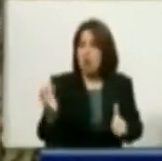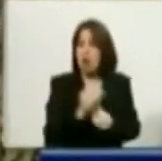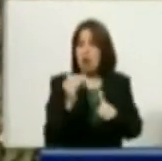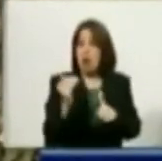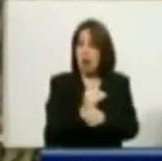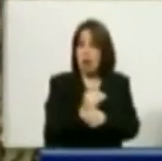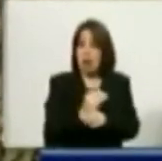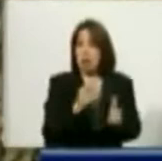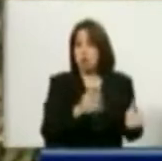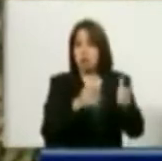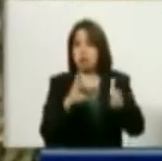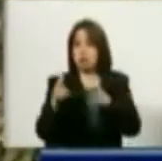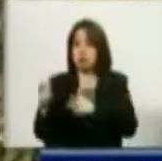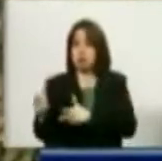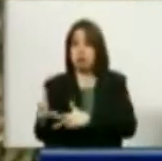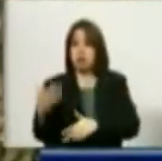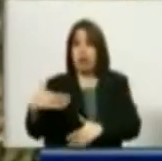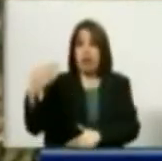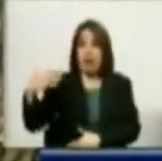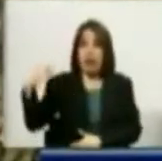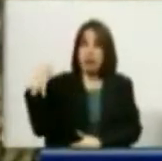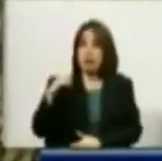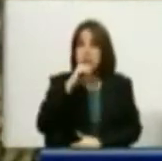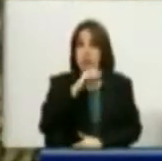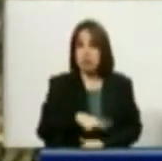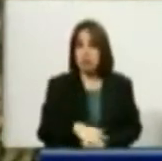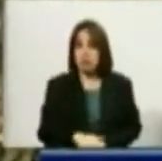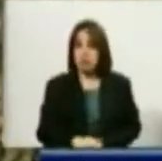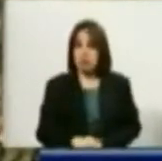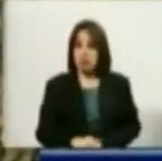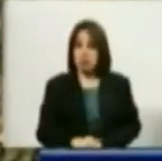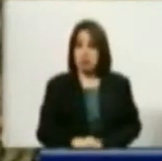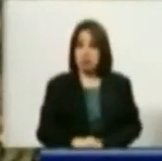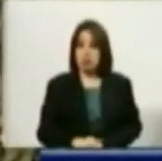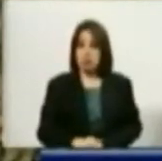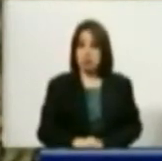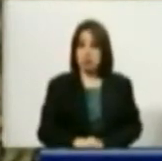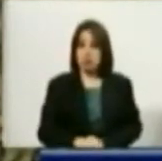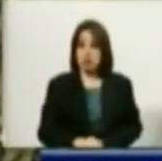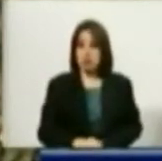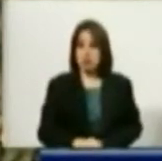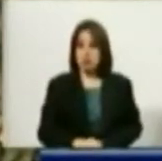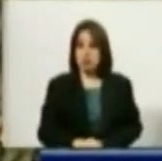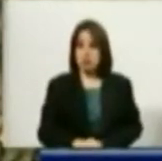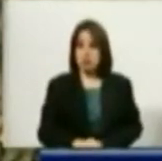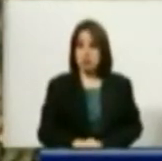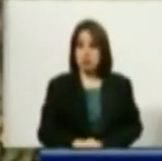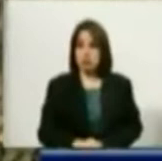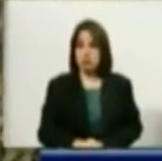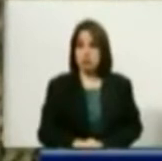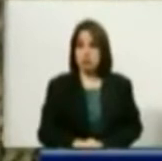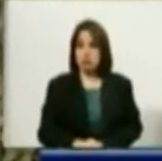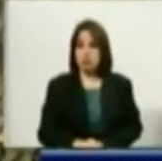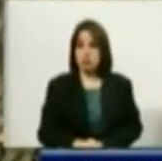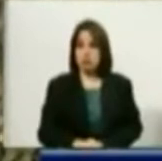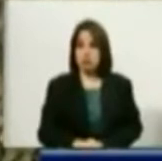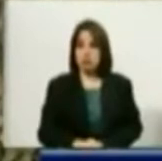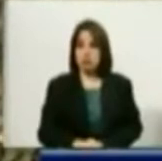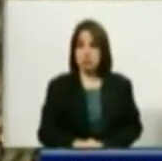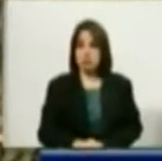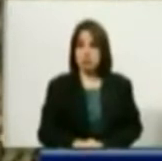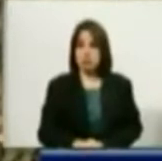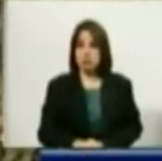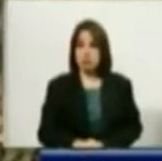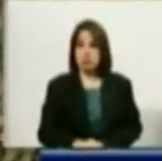para los realistas y Bolivia le dijo No no te la vamos a devolver y no se la devolvió era el